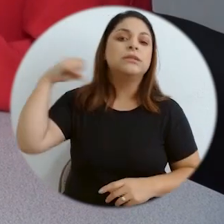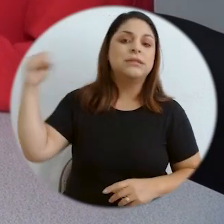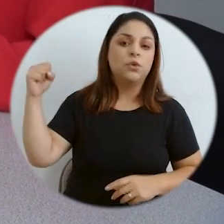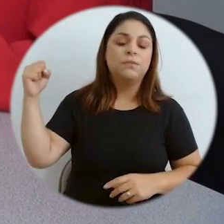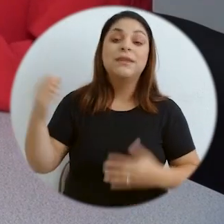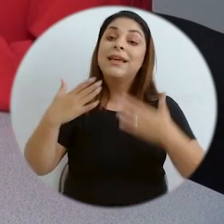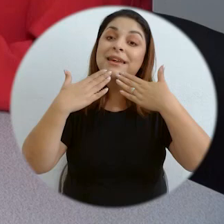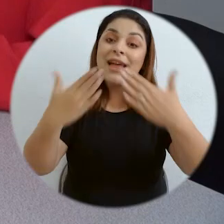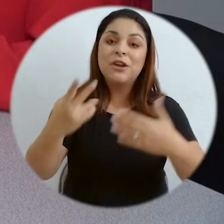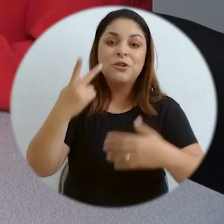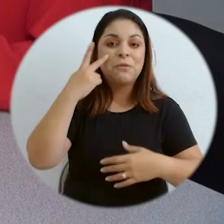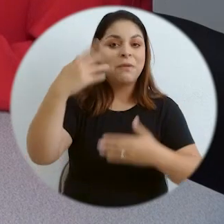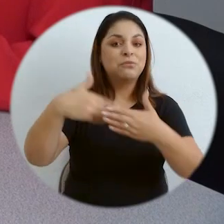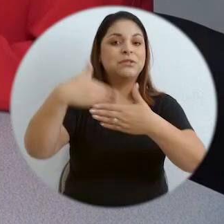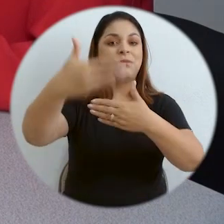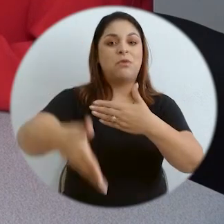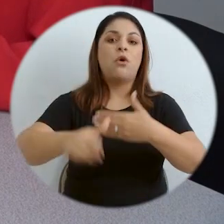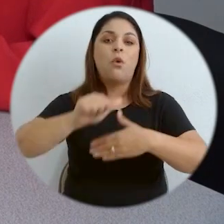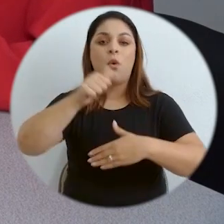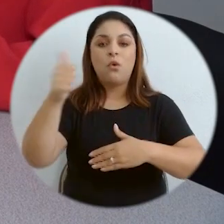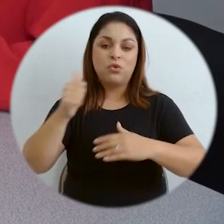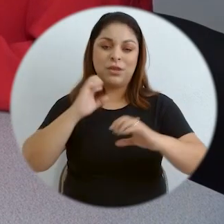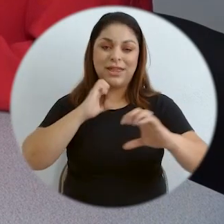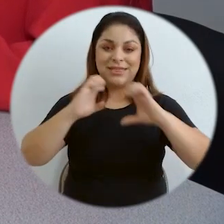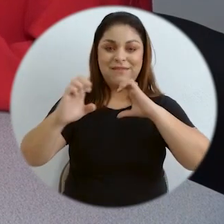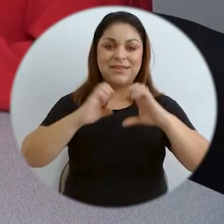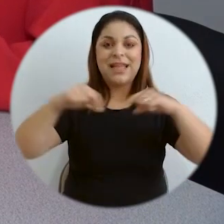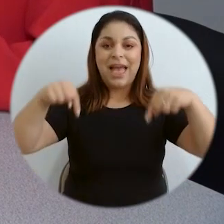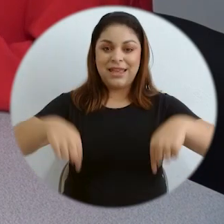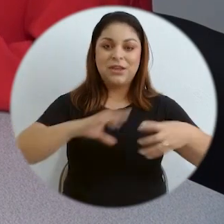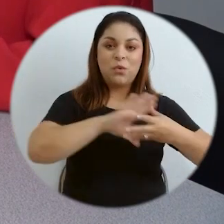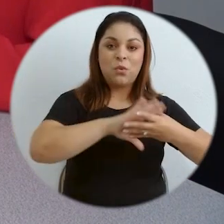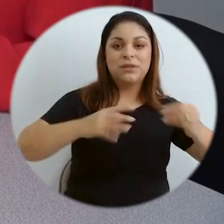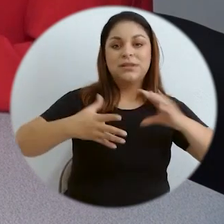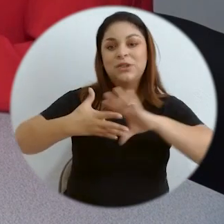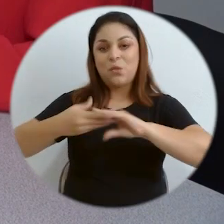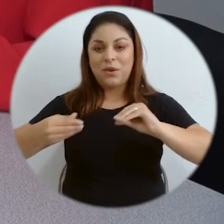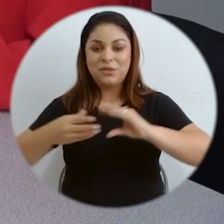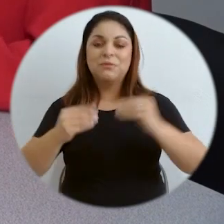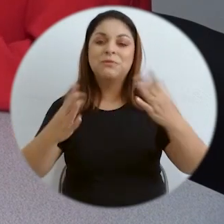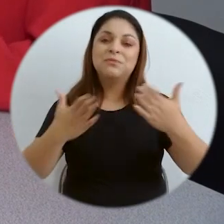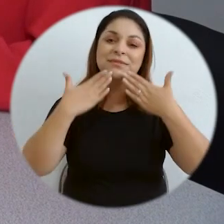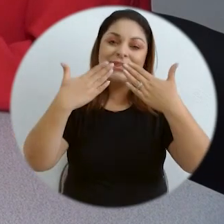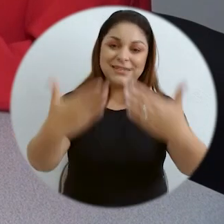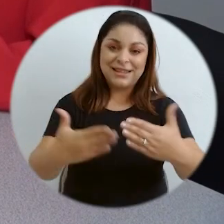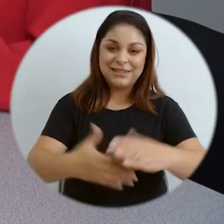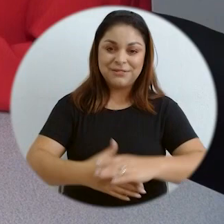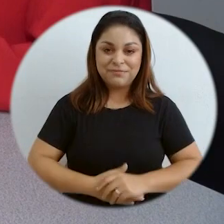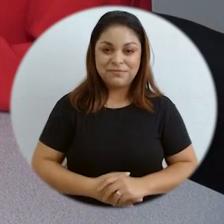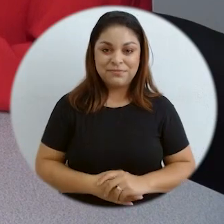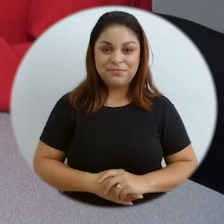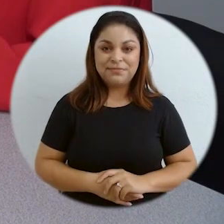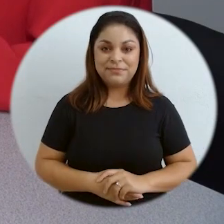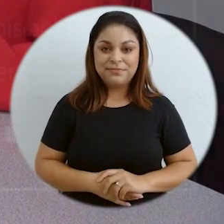suicidio. Agradecerles y nos vemos en un episodio más de nuestro podcast Cuentas y Cuentos. Muchas